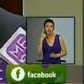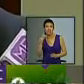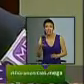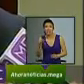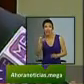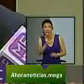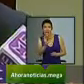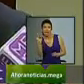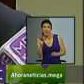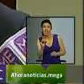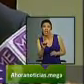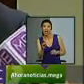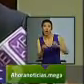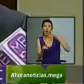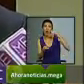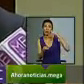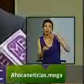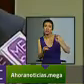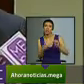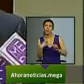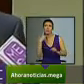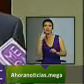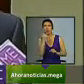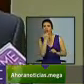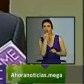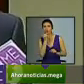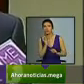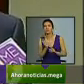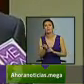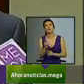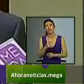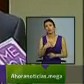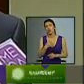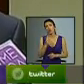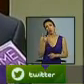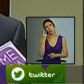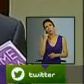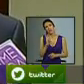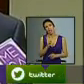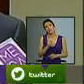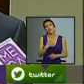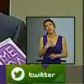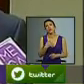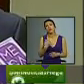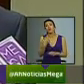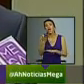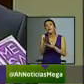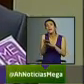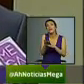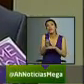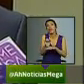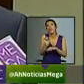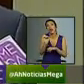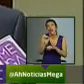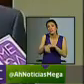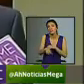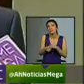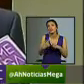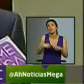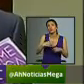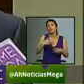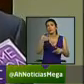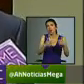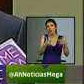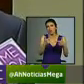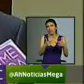Partido Comunista. Por tanto, yo no tengo por expectativa pedirle que concuerde con nuestra política. Pero de ahí